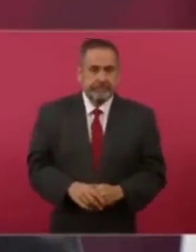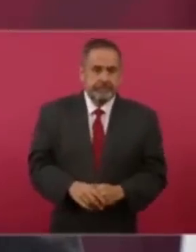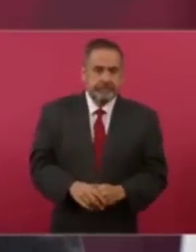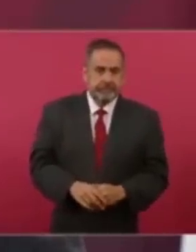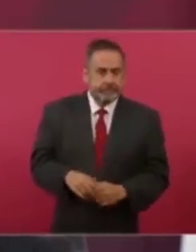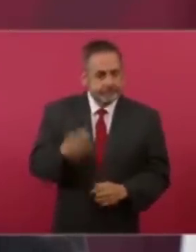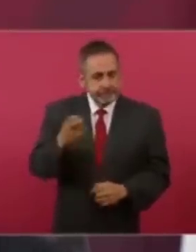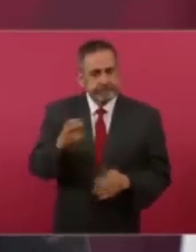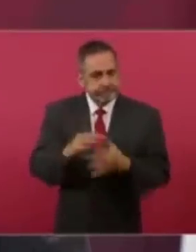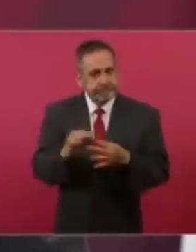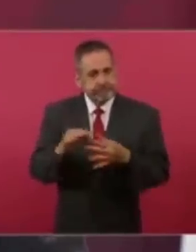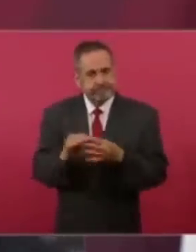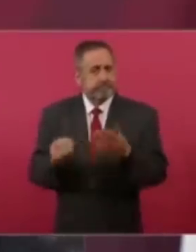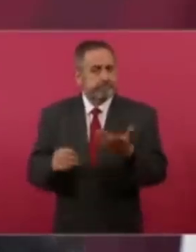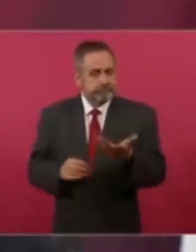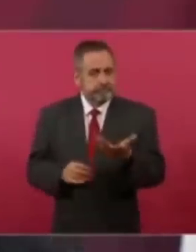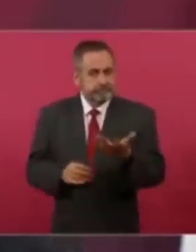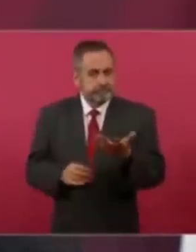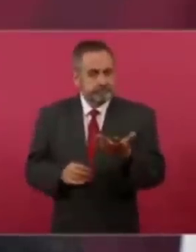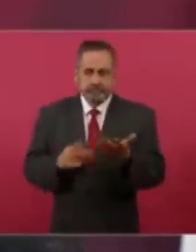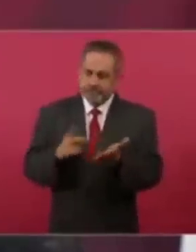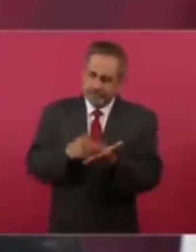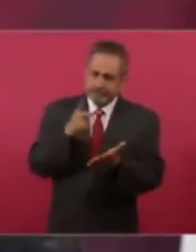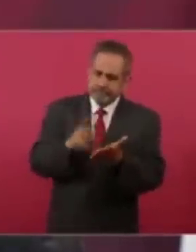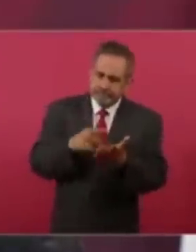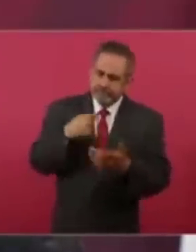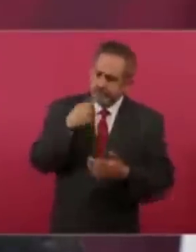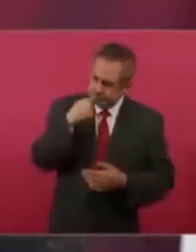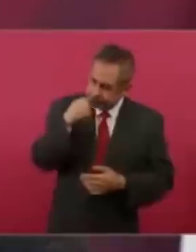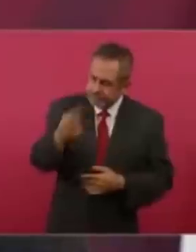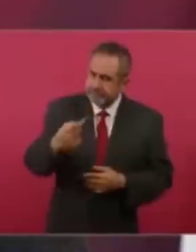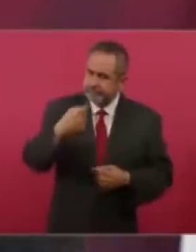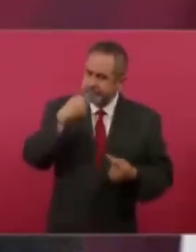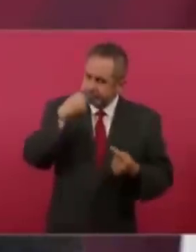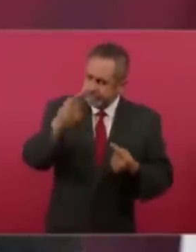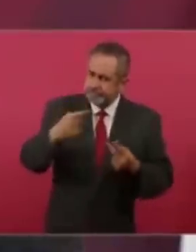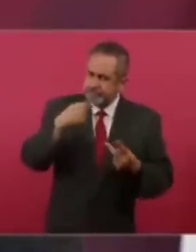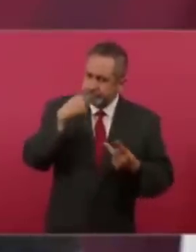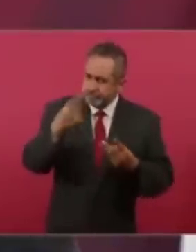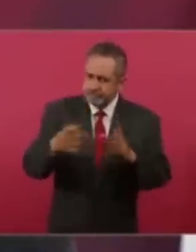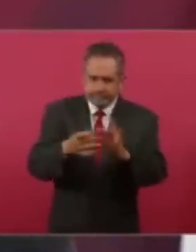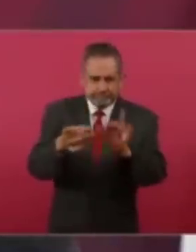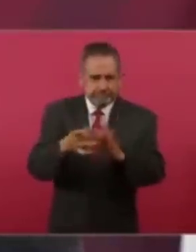Todo eso lo tengo que estar refrescando,